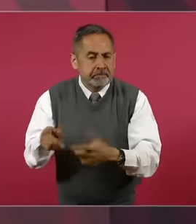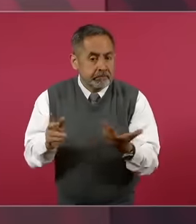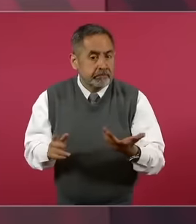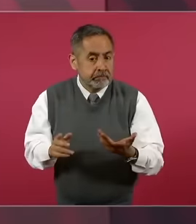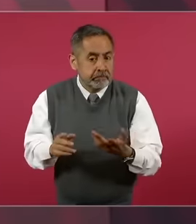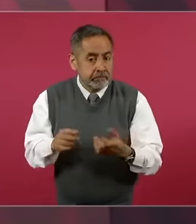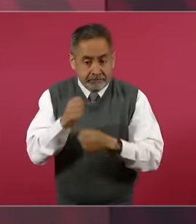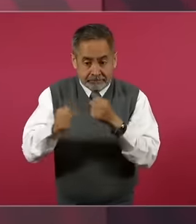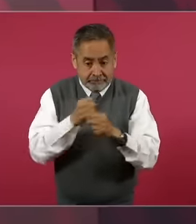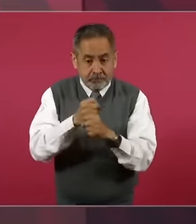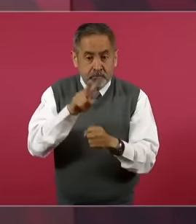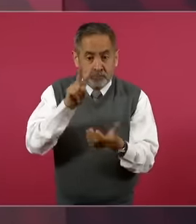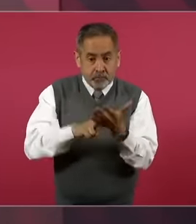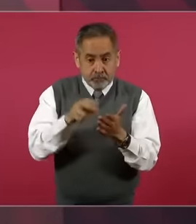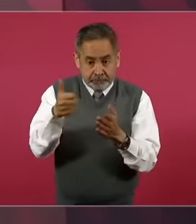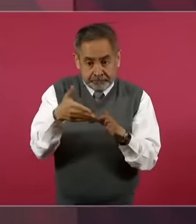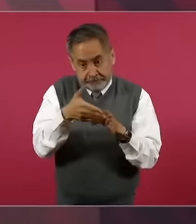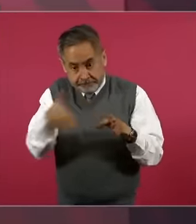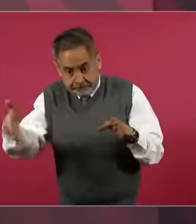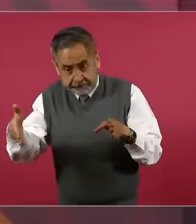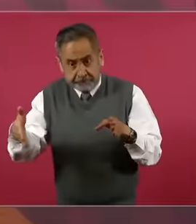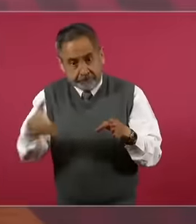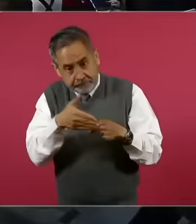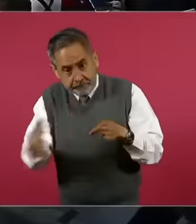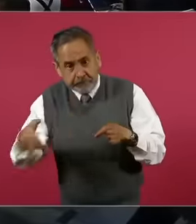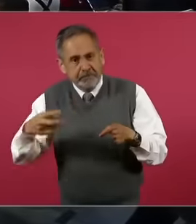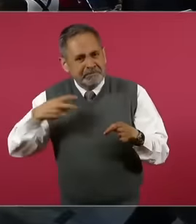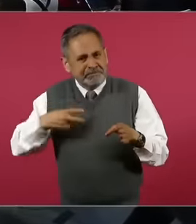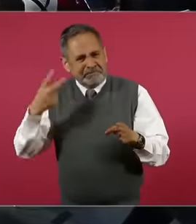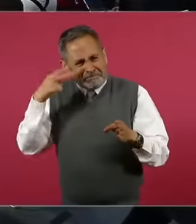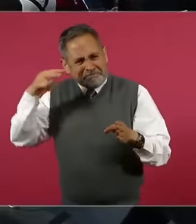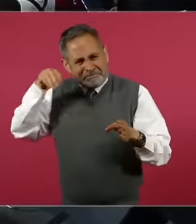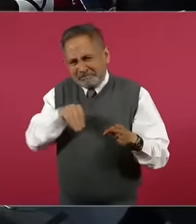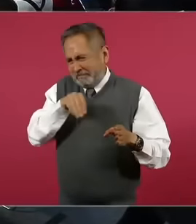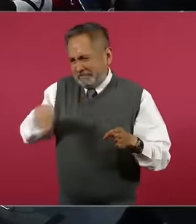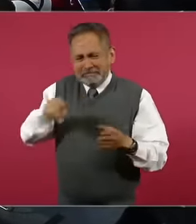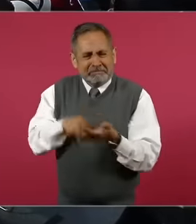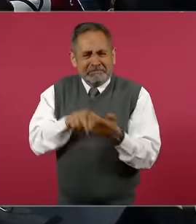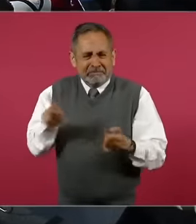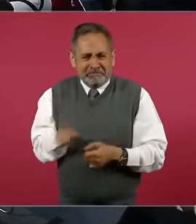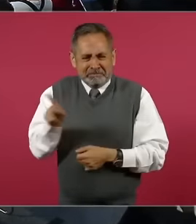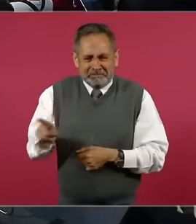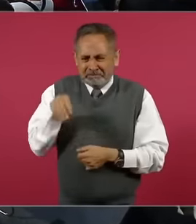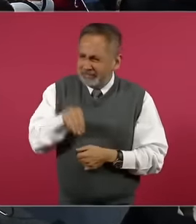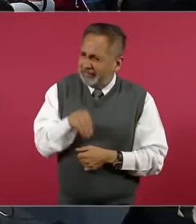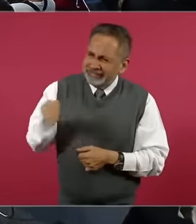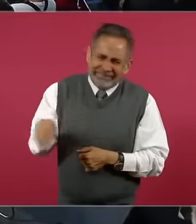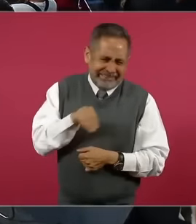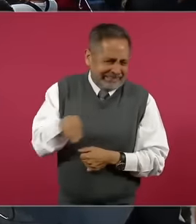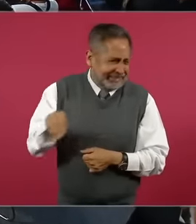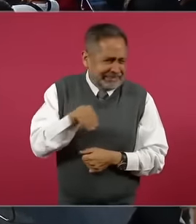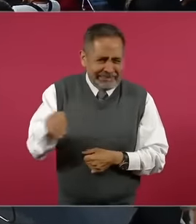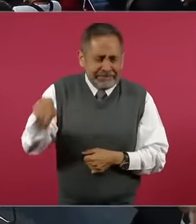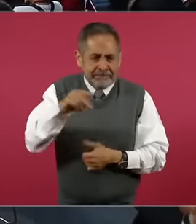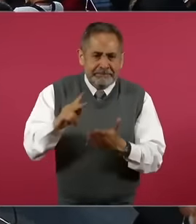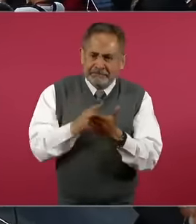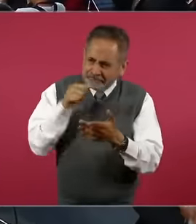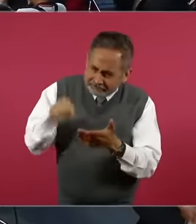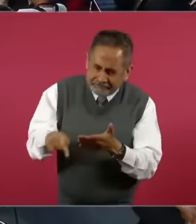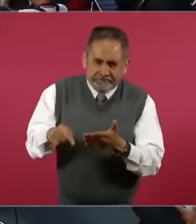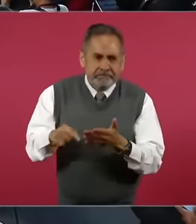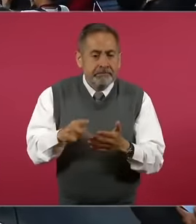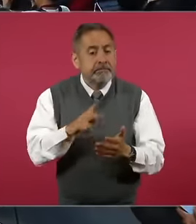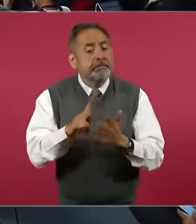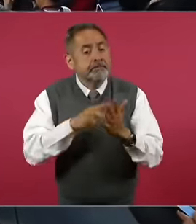Después del 2006 yo empiezo a recorrer todos los pueblos y repito aquí y